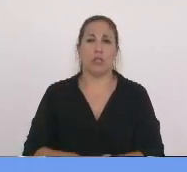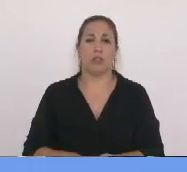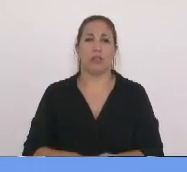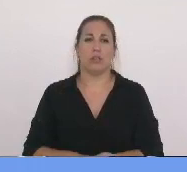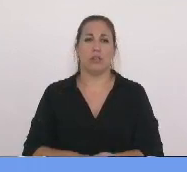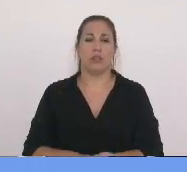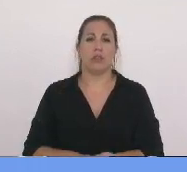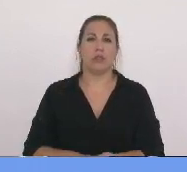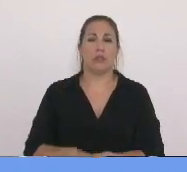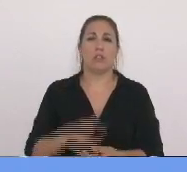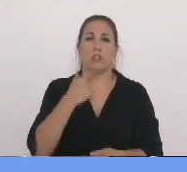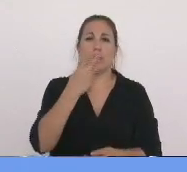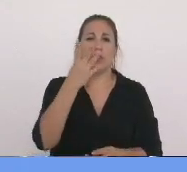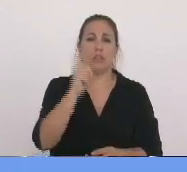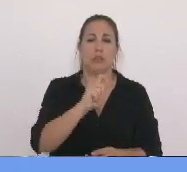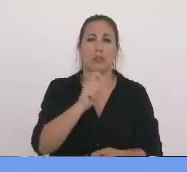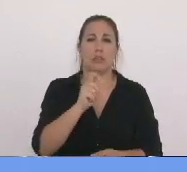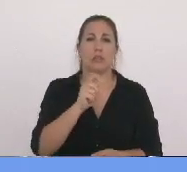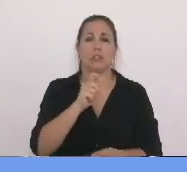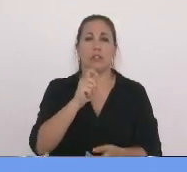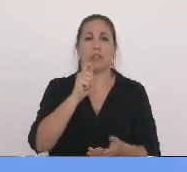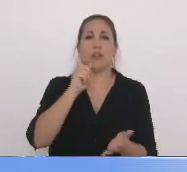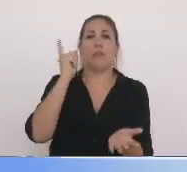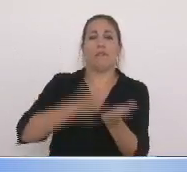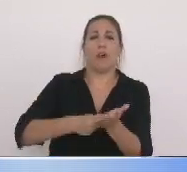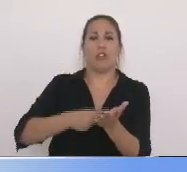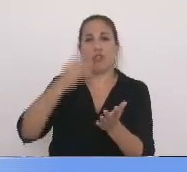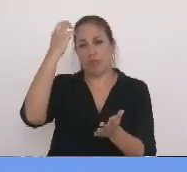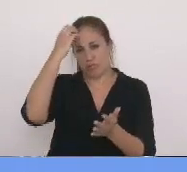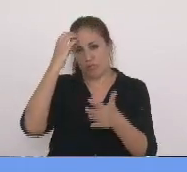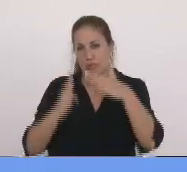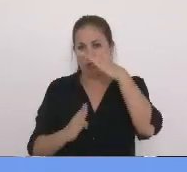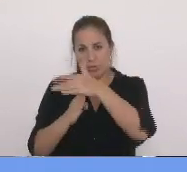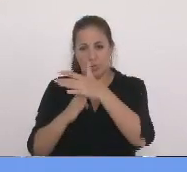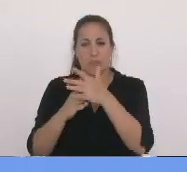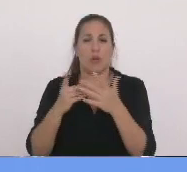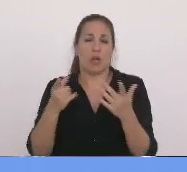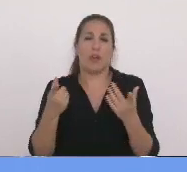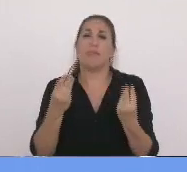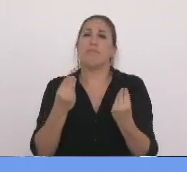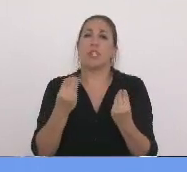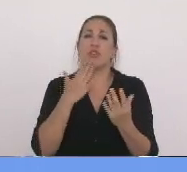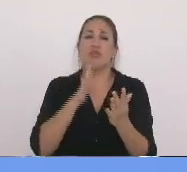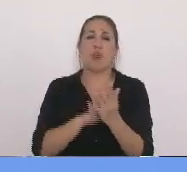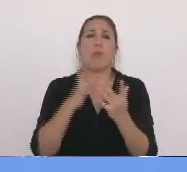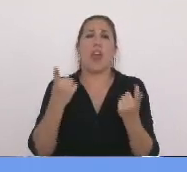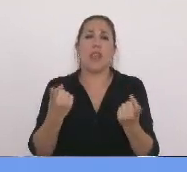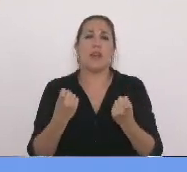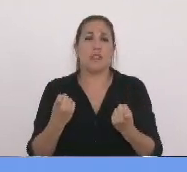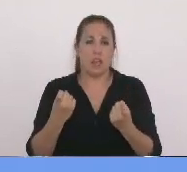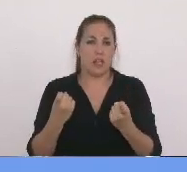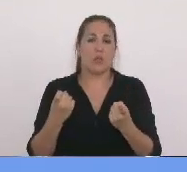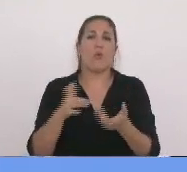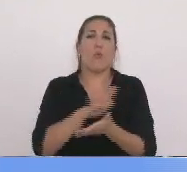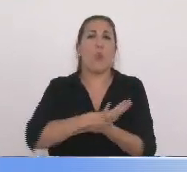cuatro meses del fallo de la corte que invocó la necesidad de una nueva